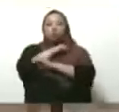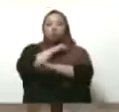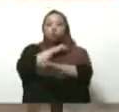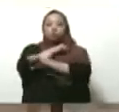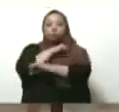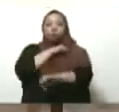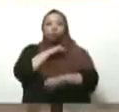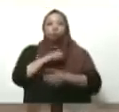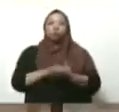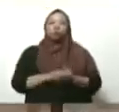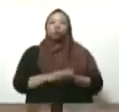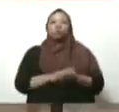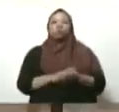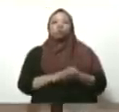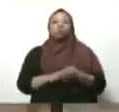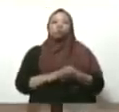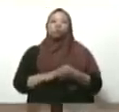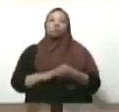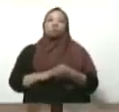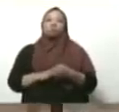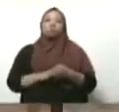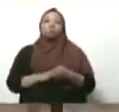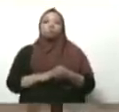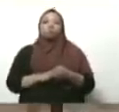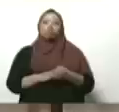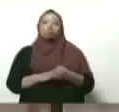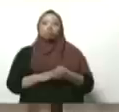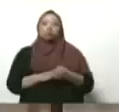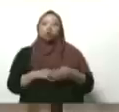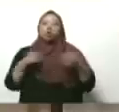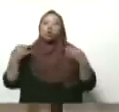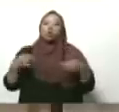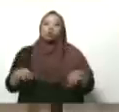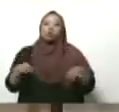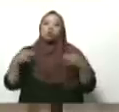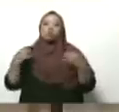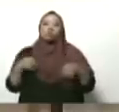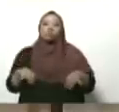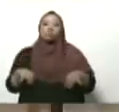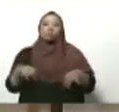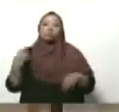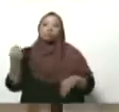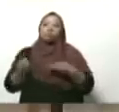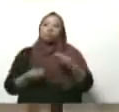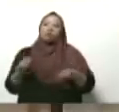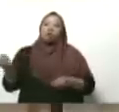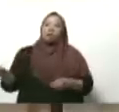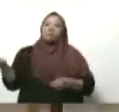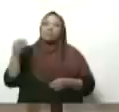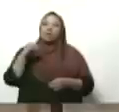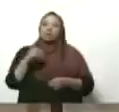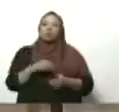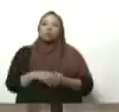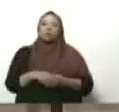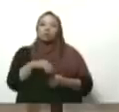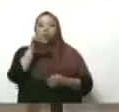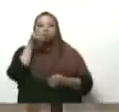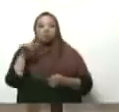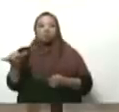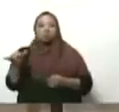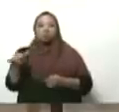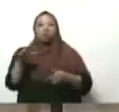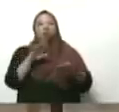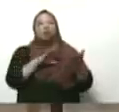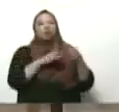obviamente en los delitos comunes han sido los que más han sido denunciados por la